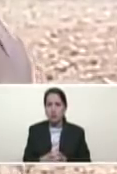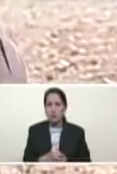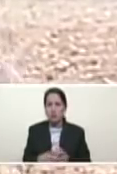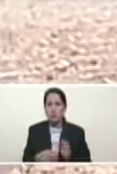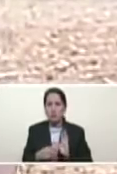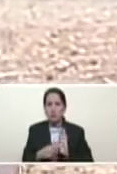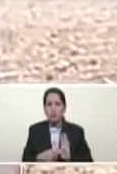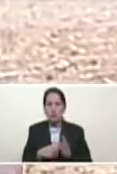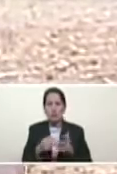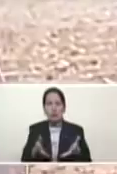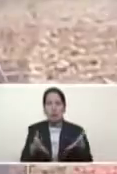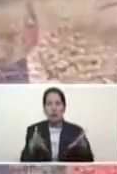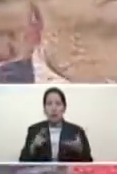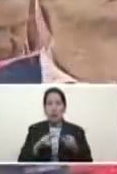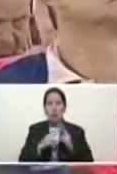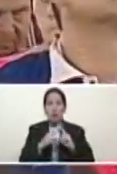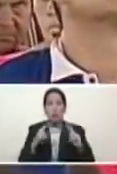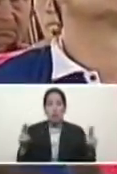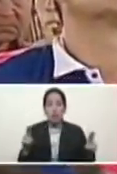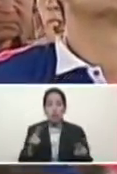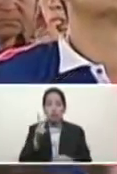ganamos. Ganó La Paz